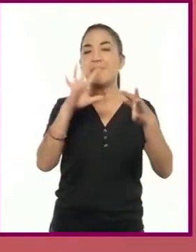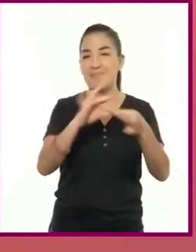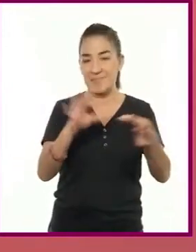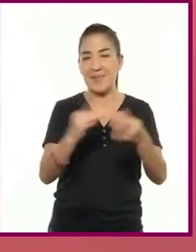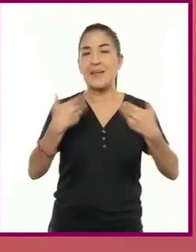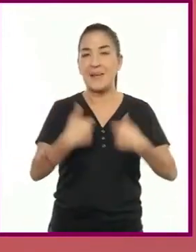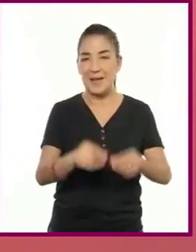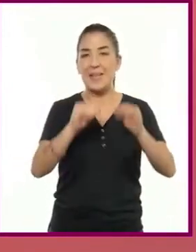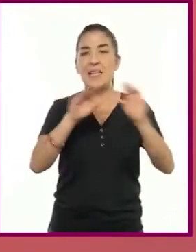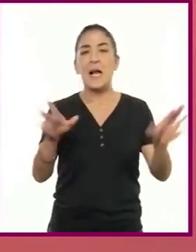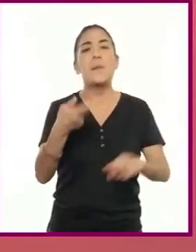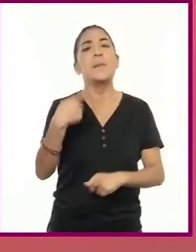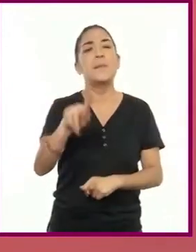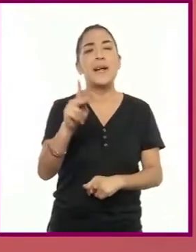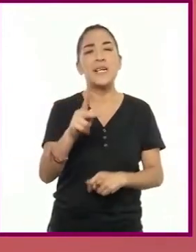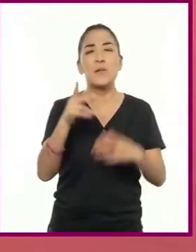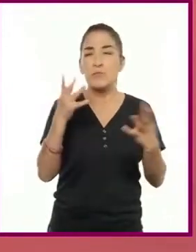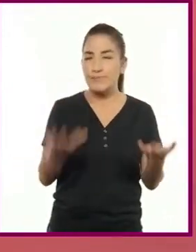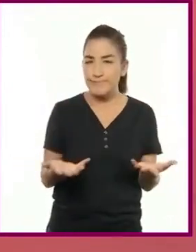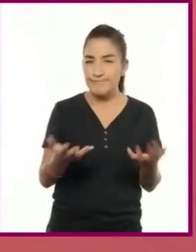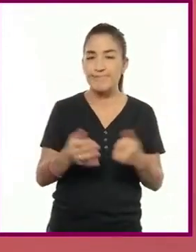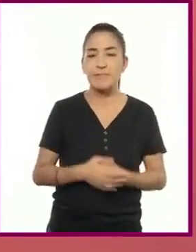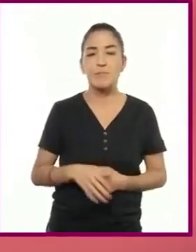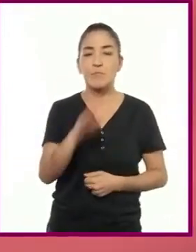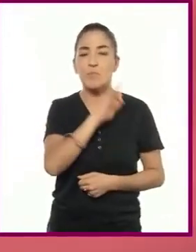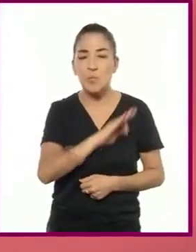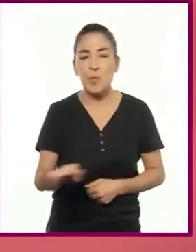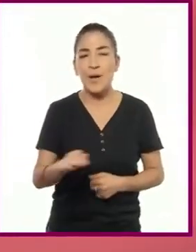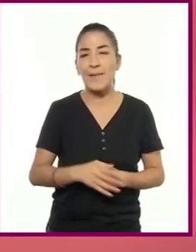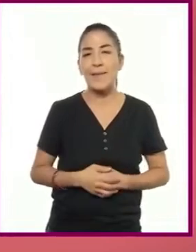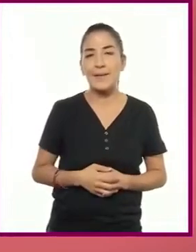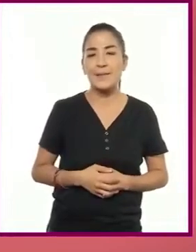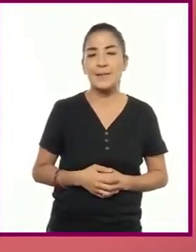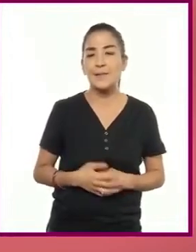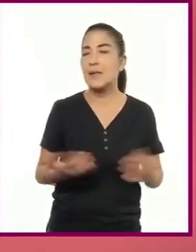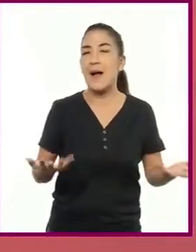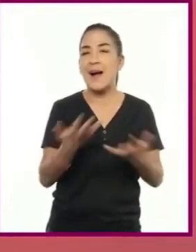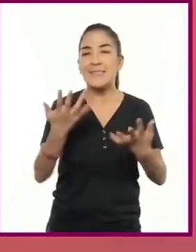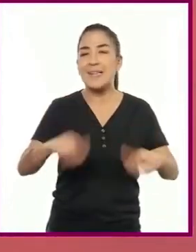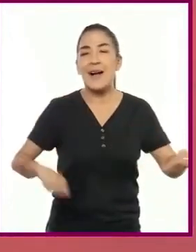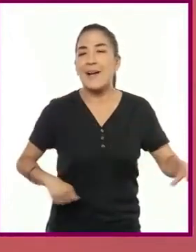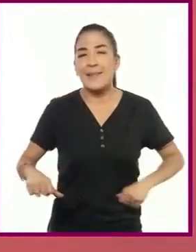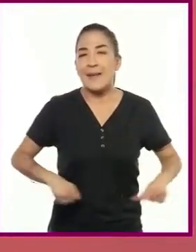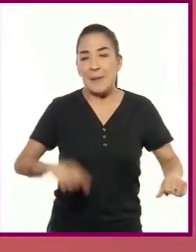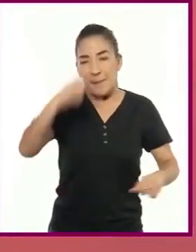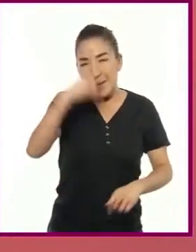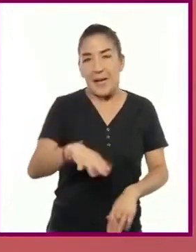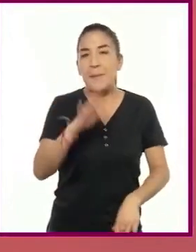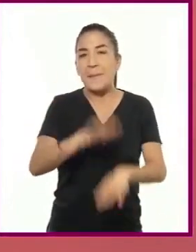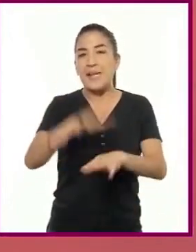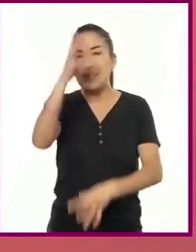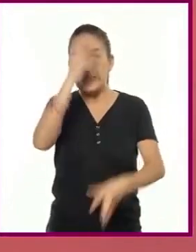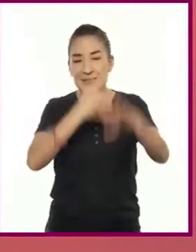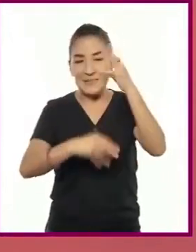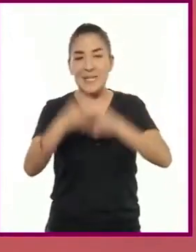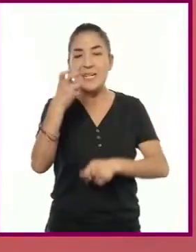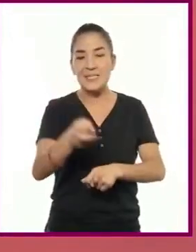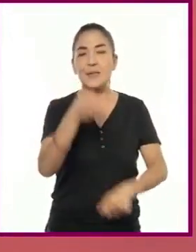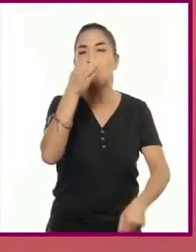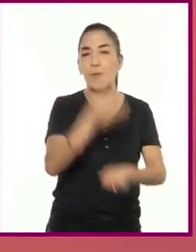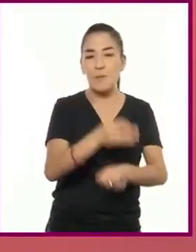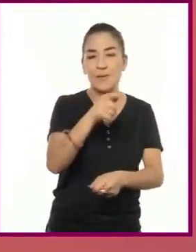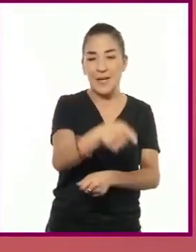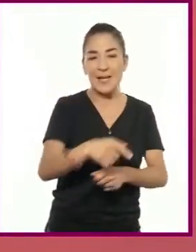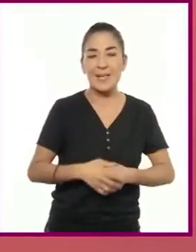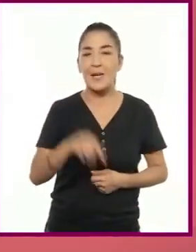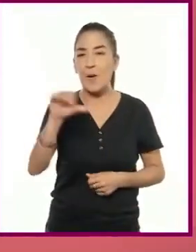pero ¿sería posible, profesora, que hiciéramos un ejercicio para reafirmar los aprendizajes que hemos adquirido